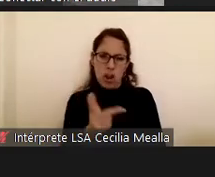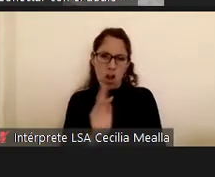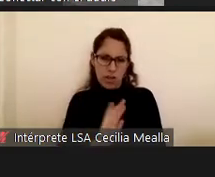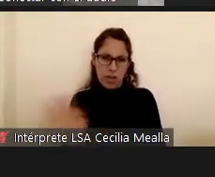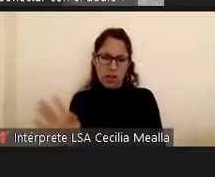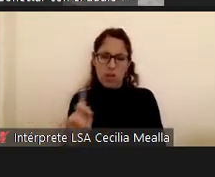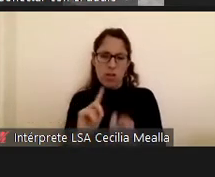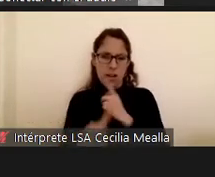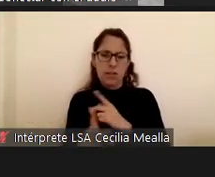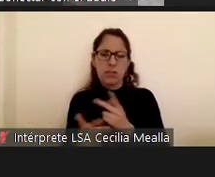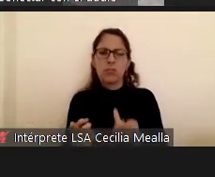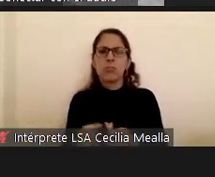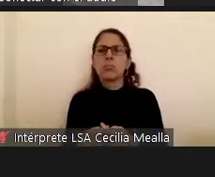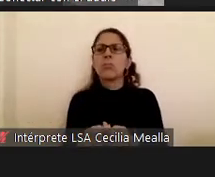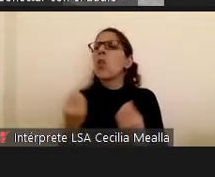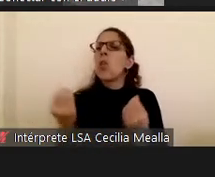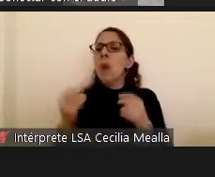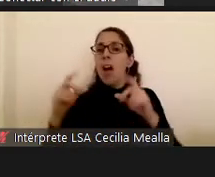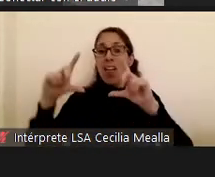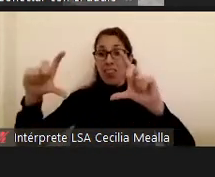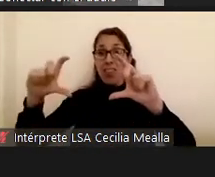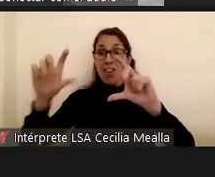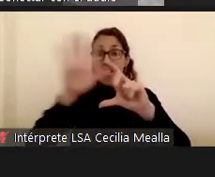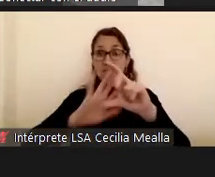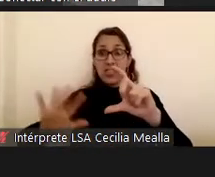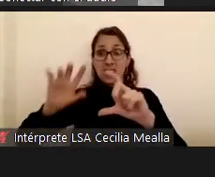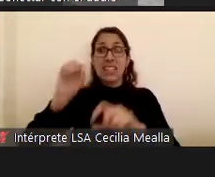profe? Giemsa, con G.